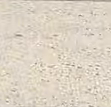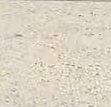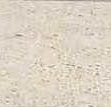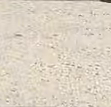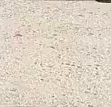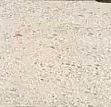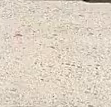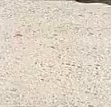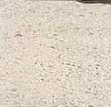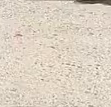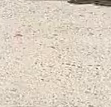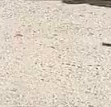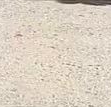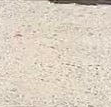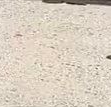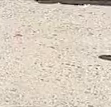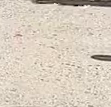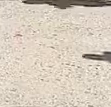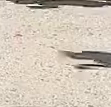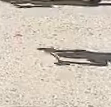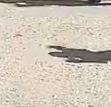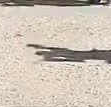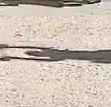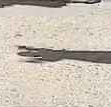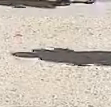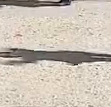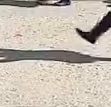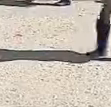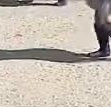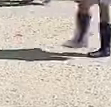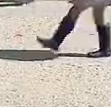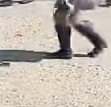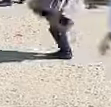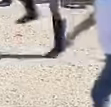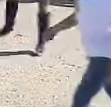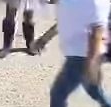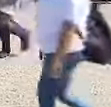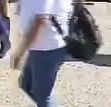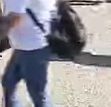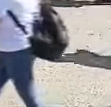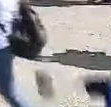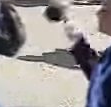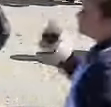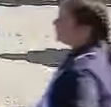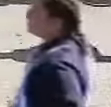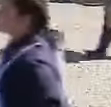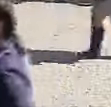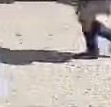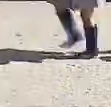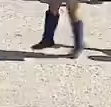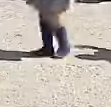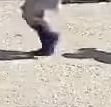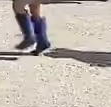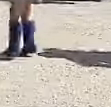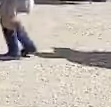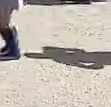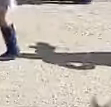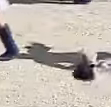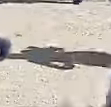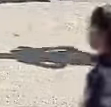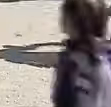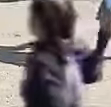licenciada Mazariegos Enríquez y también de Fernando Pacay, se nombró Blue